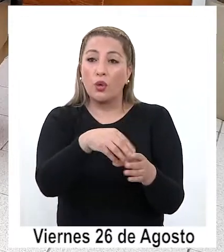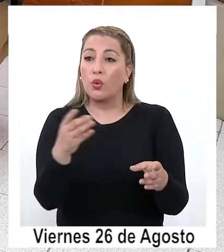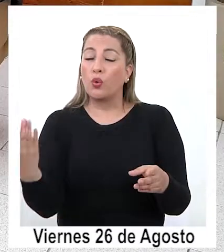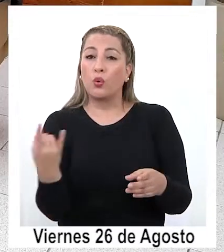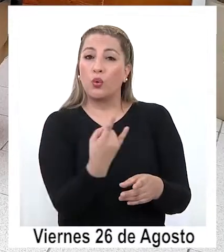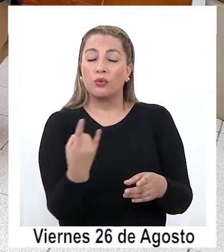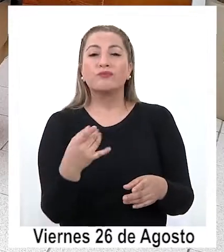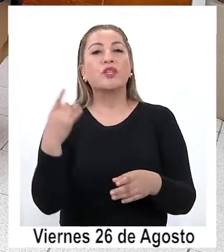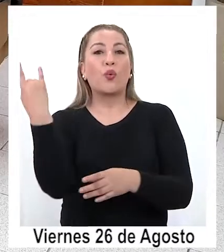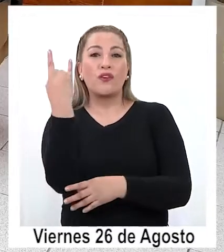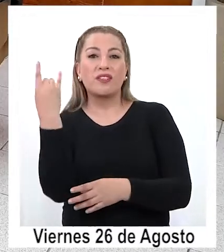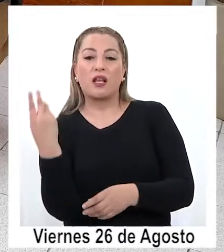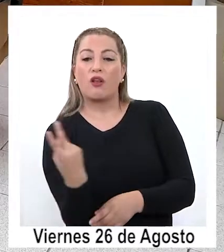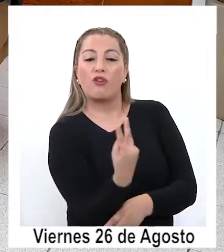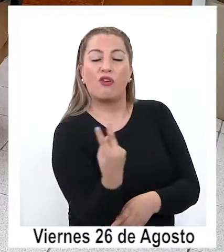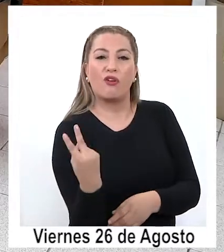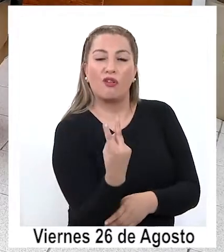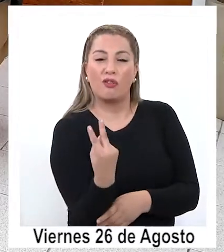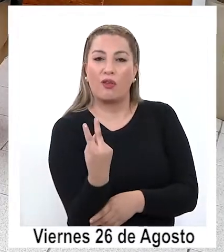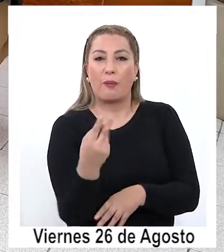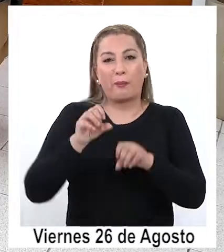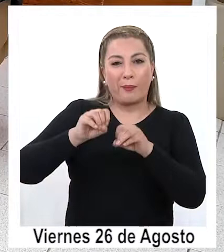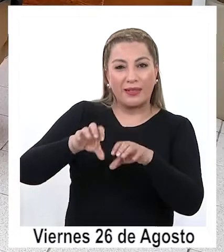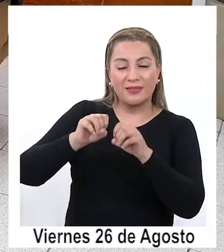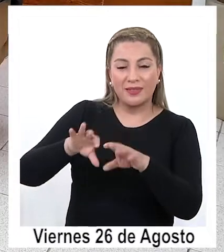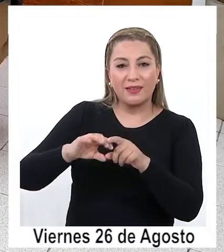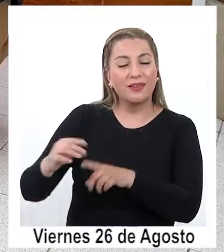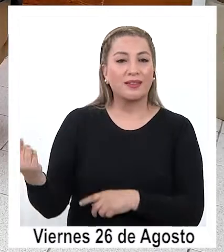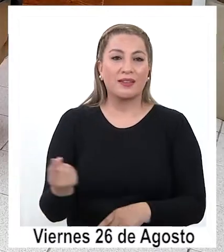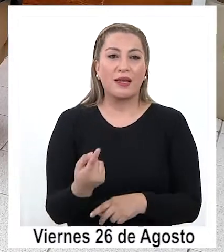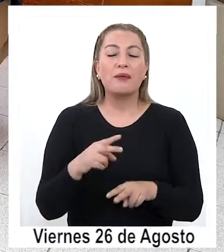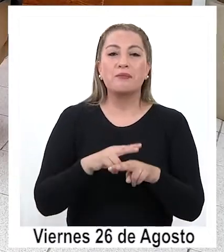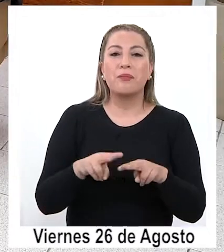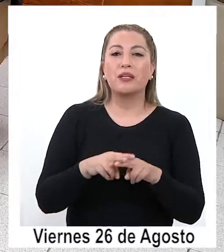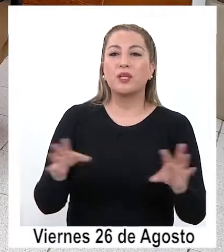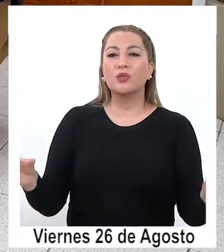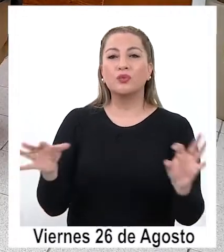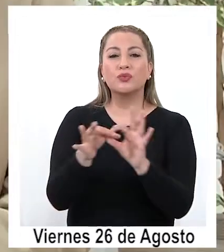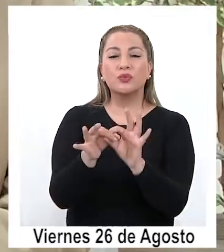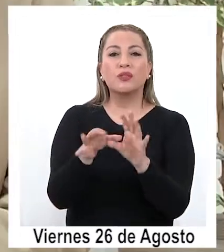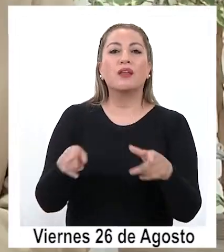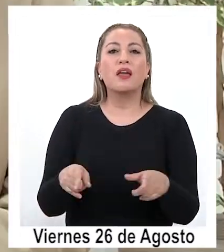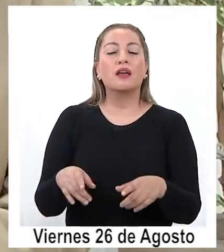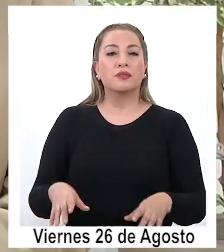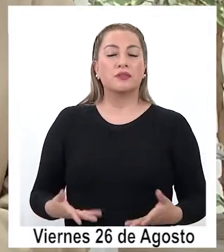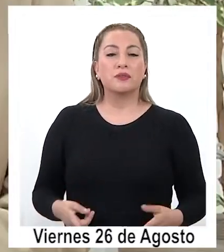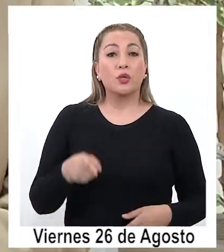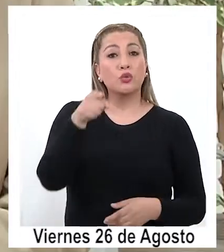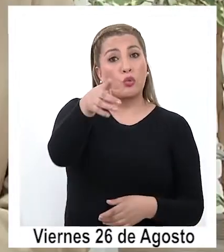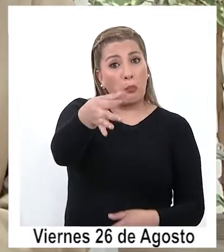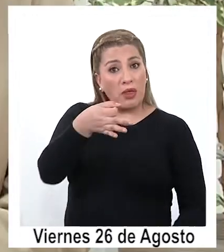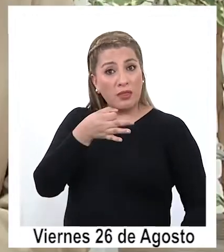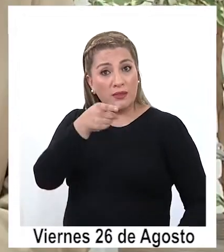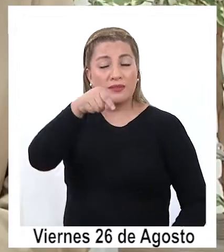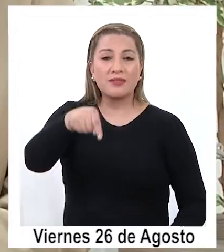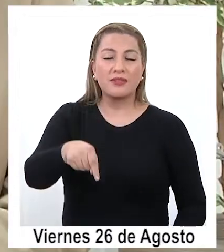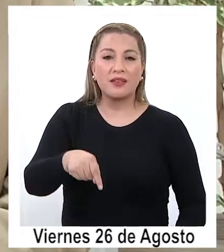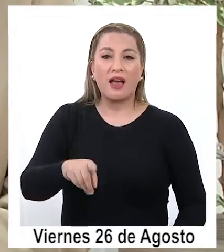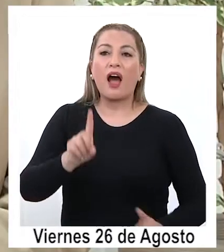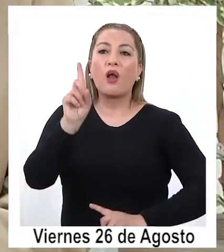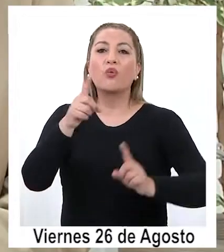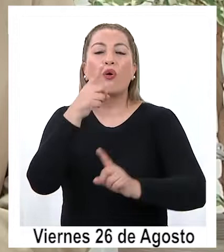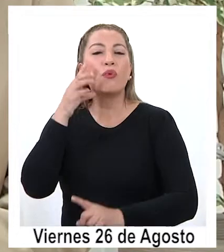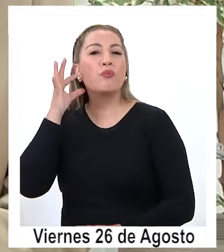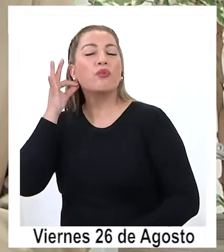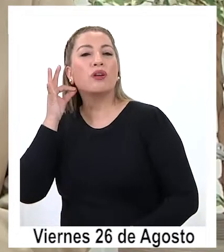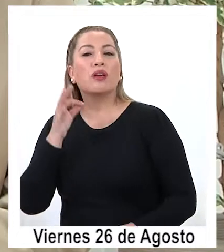brindar esas especialidades poder generar una sinergia de formación es verdad lo que tú señalas los artistas,